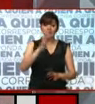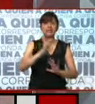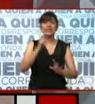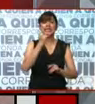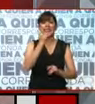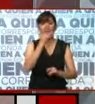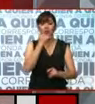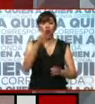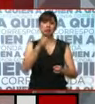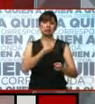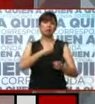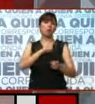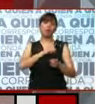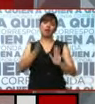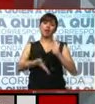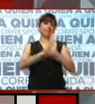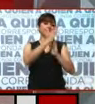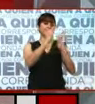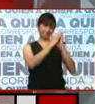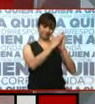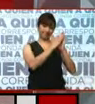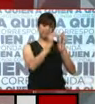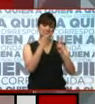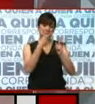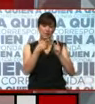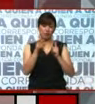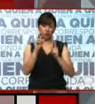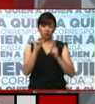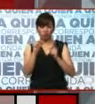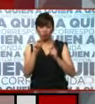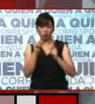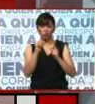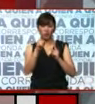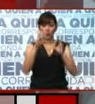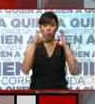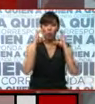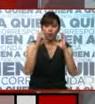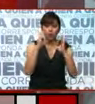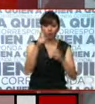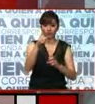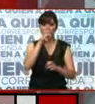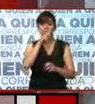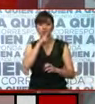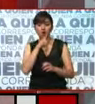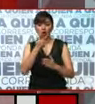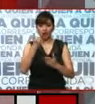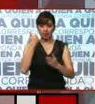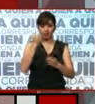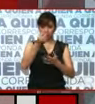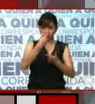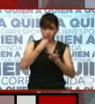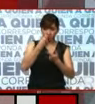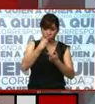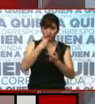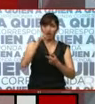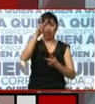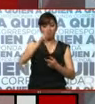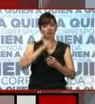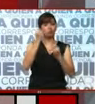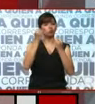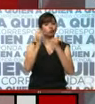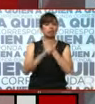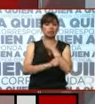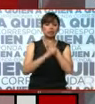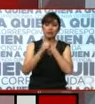señora, usted está sanísima, váyase a su casa y disfrutando de la vida. Claro. O a lo mejor le dicen, ojo, hay que empezar a hacer esto. Puede ahorrarse muchísimos problemas